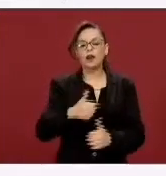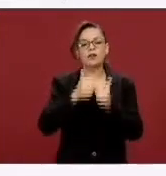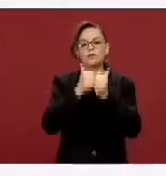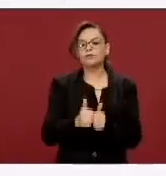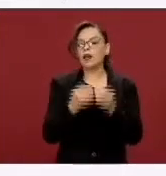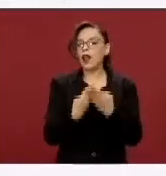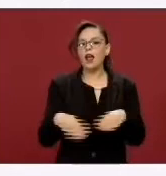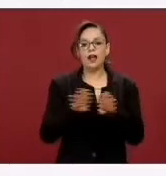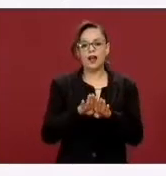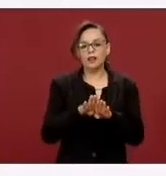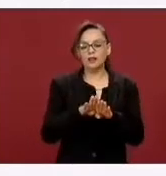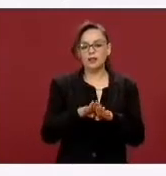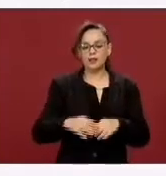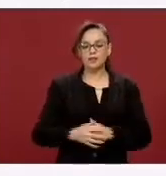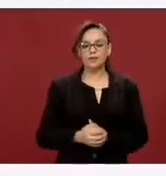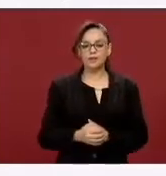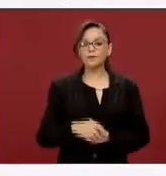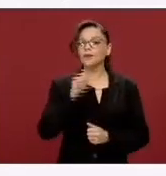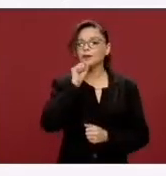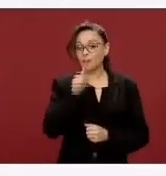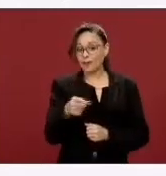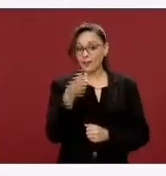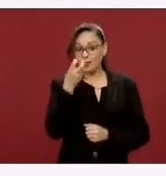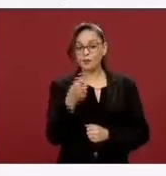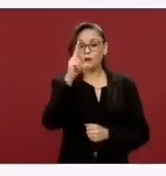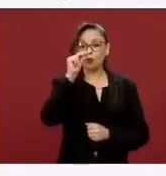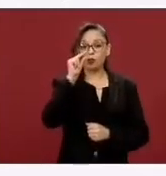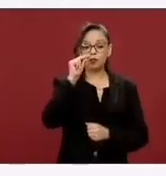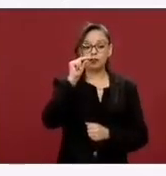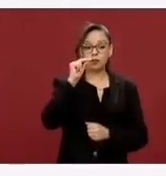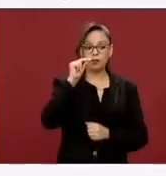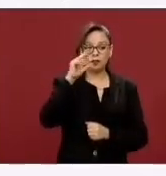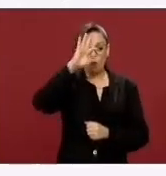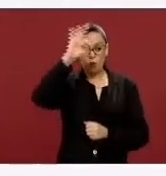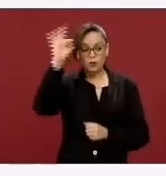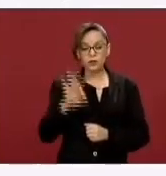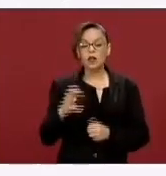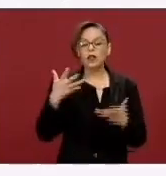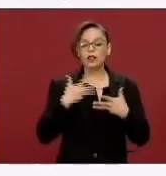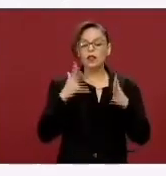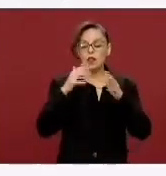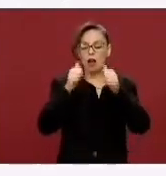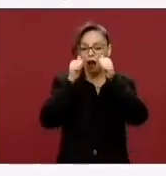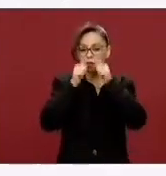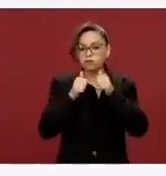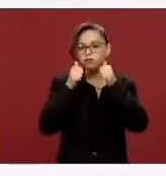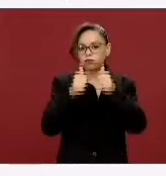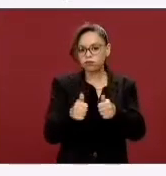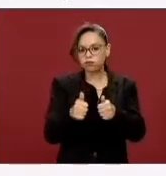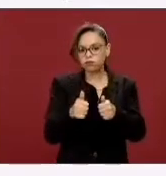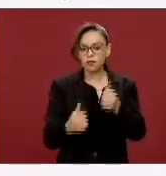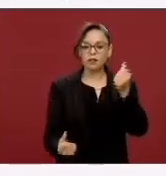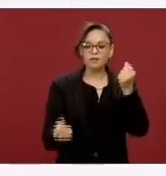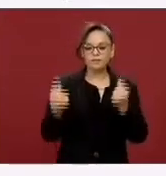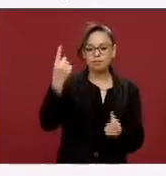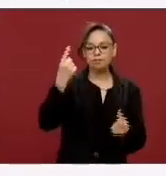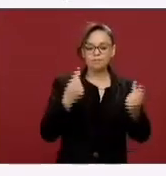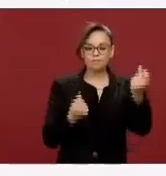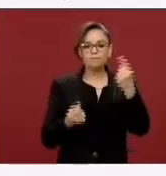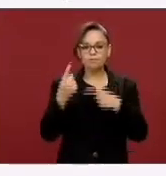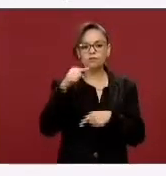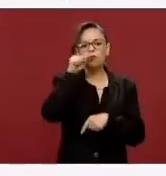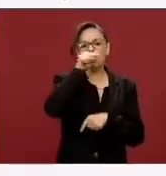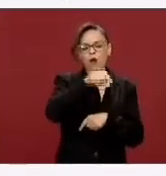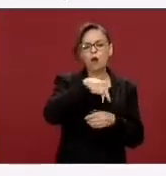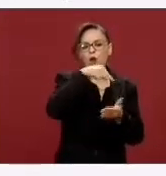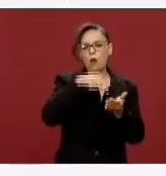Asimismo, 88% de quienes han recibido atención, esta atención la han recibido en forma ambulatoria, es decir, en sus domicilios